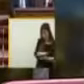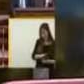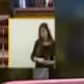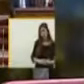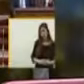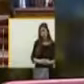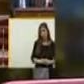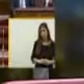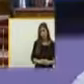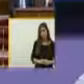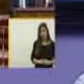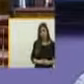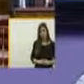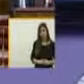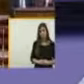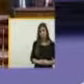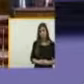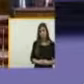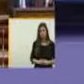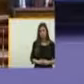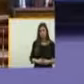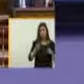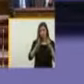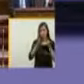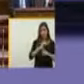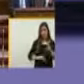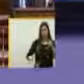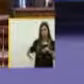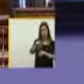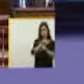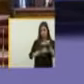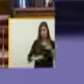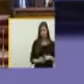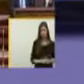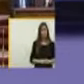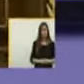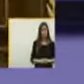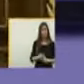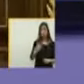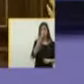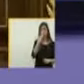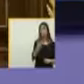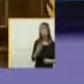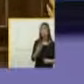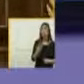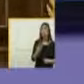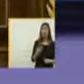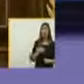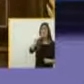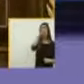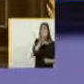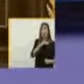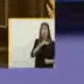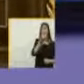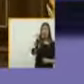titular. Estou de acordo con Rajoy e con Barleiro. Rajoy dixo aí, frente ao discurso de que non